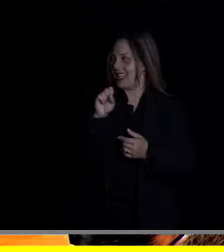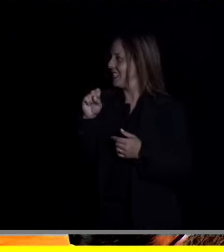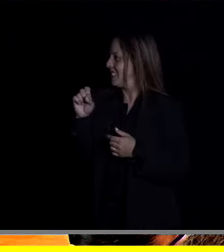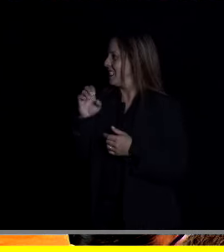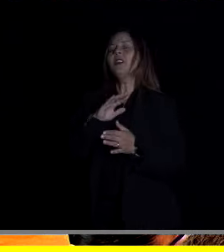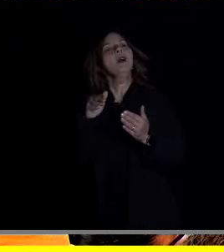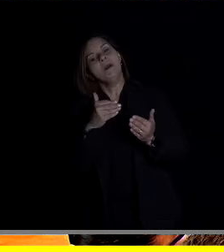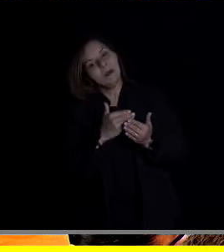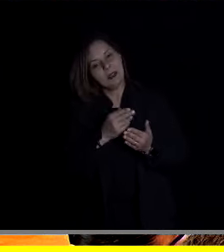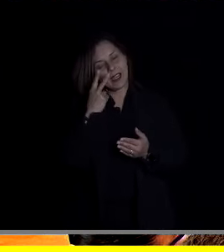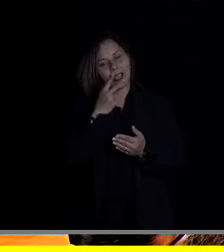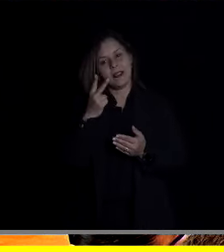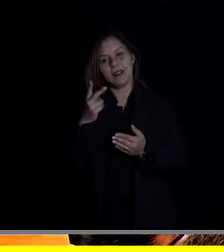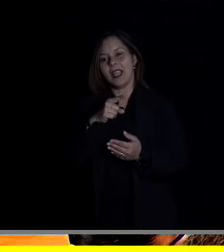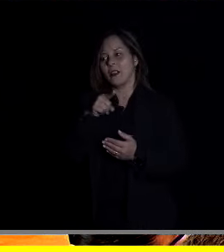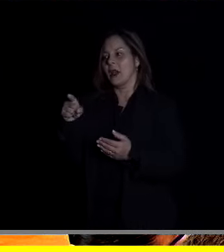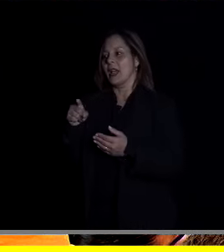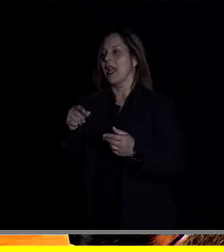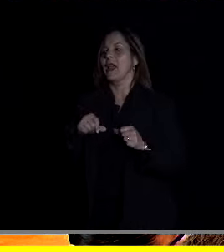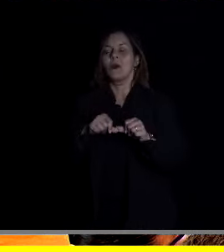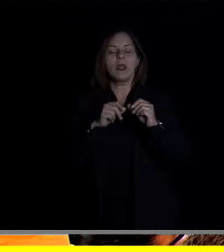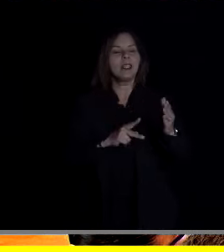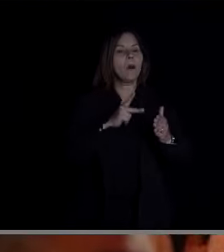Esta dama que está aquí es la que corre todos esos proyectos.